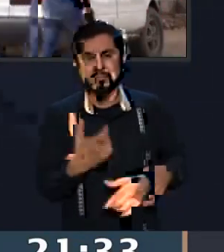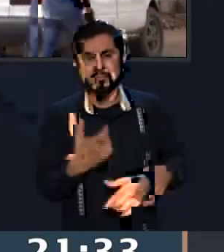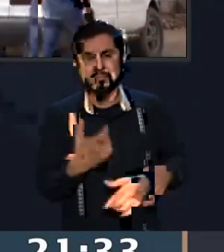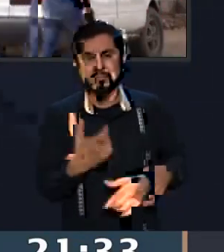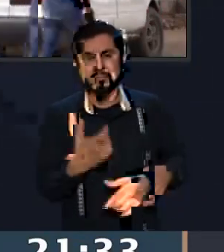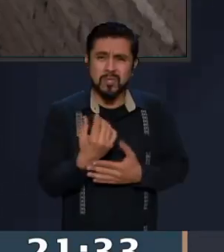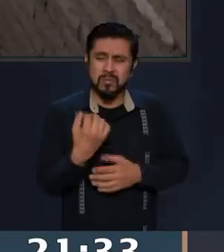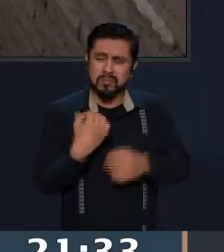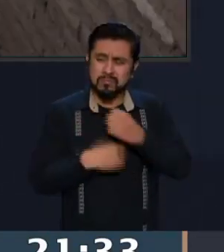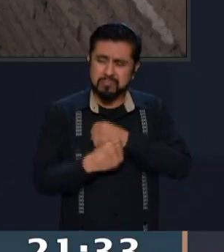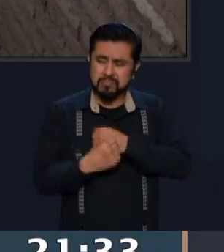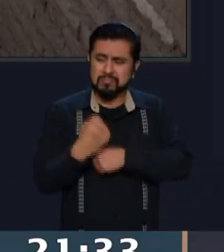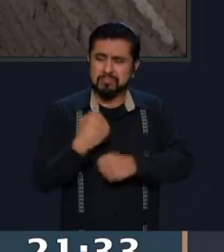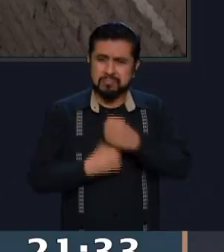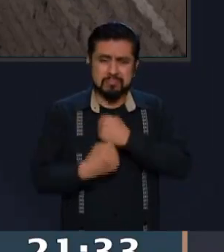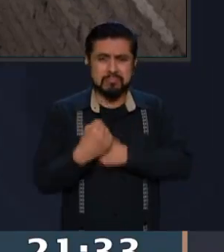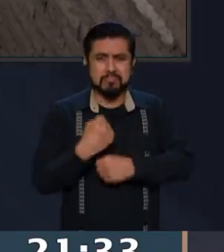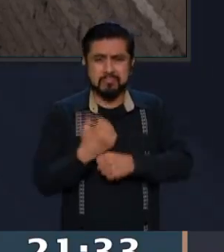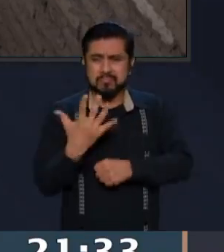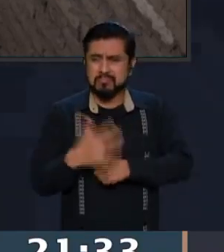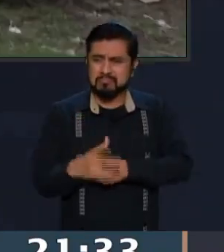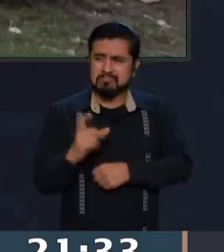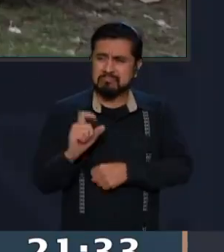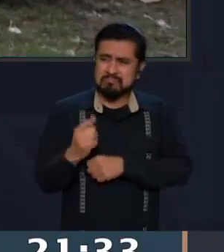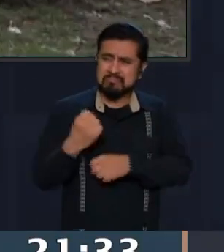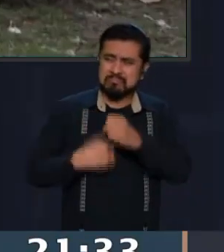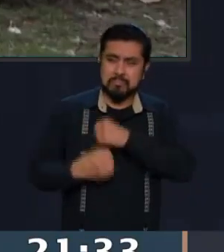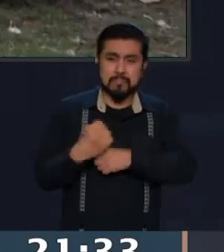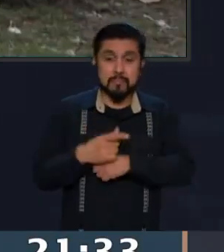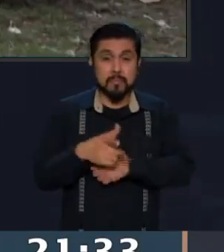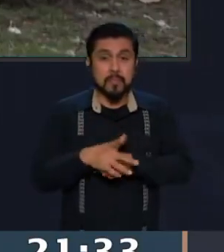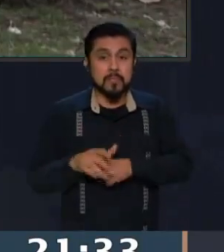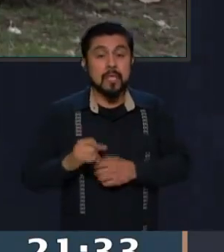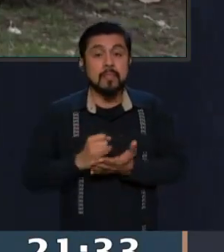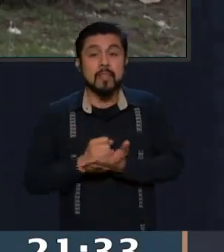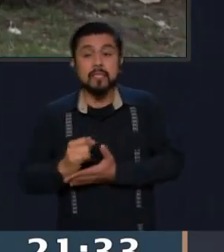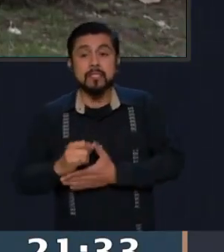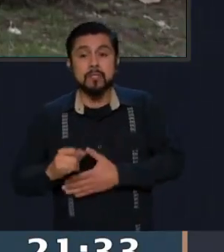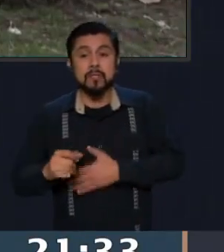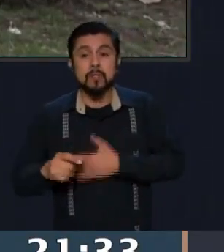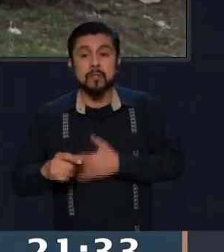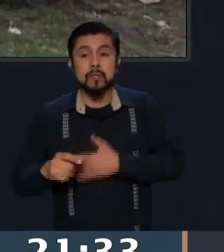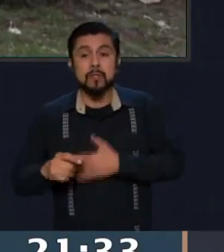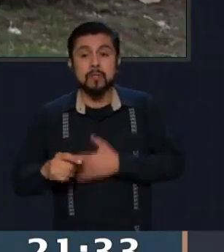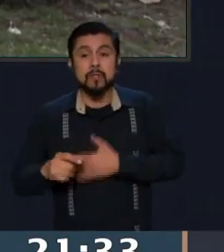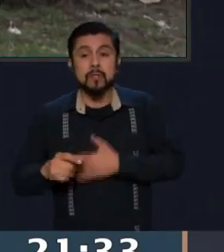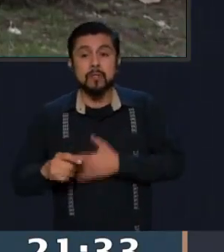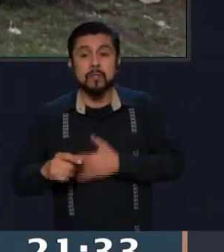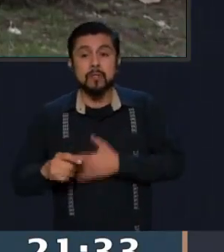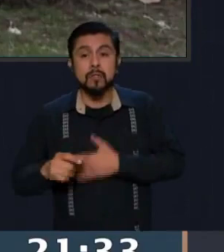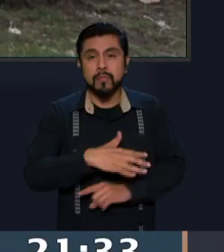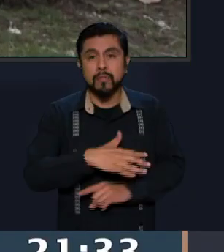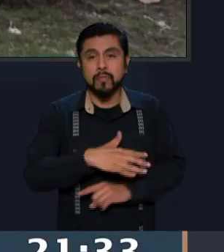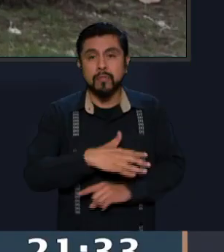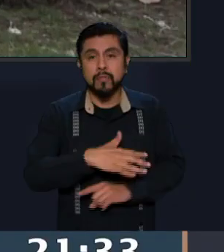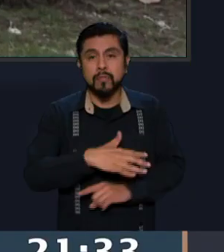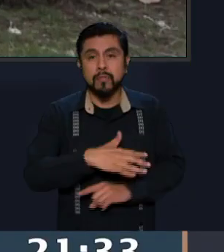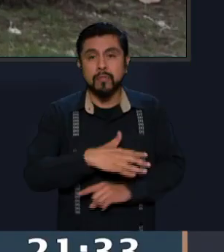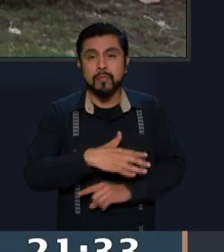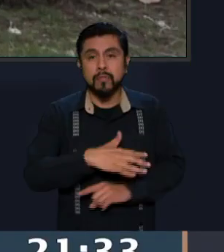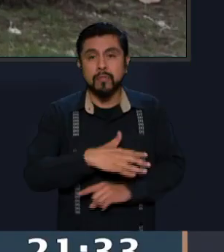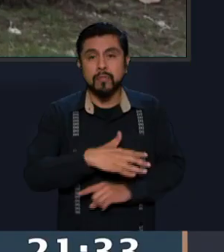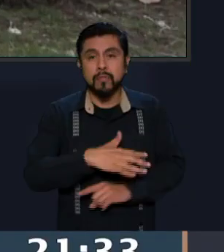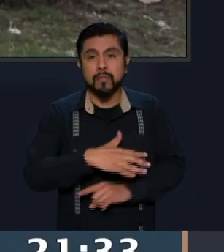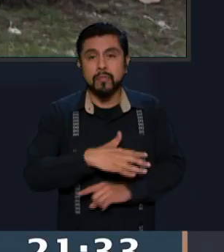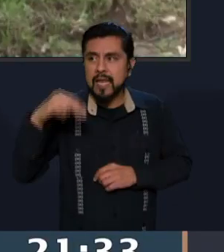décadas. Esa fue una decisión política, esa fue una ortodoxia que se siguió en términos del programa neoliberal y